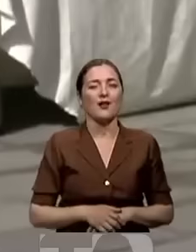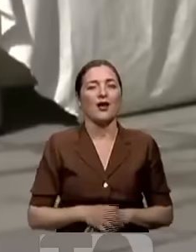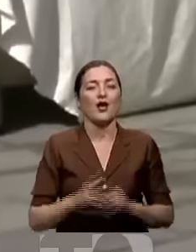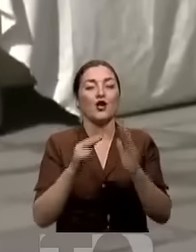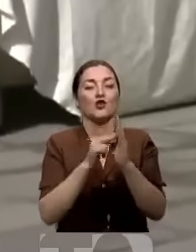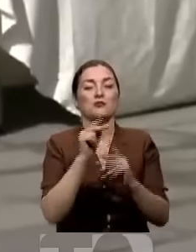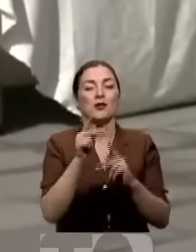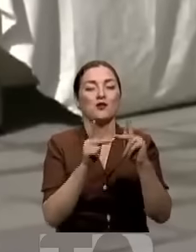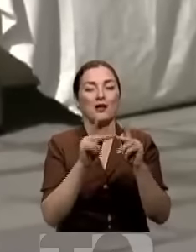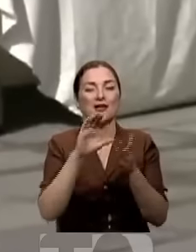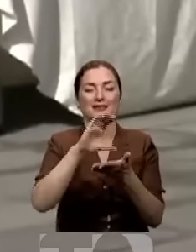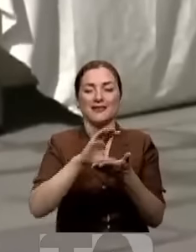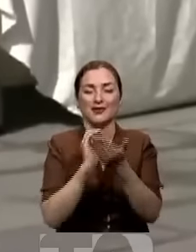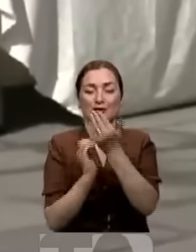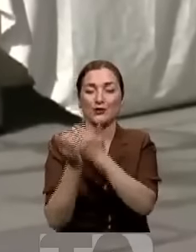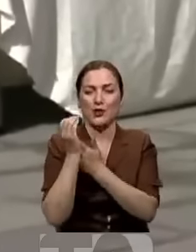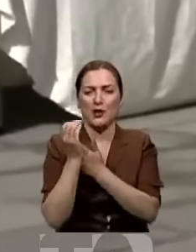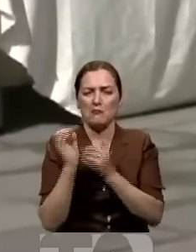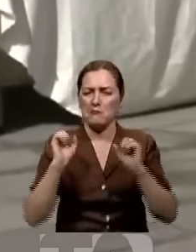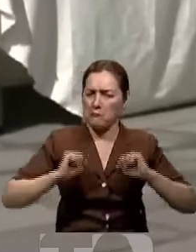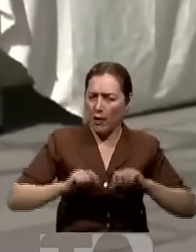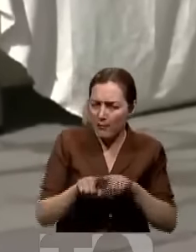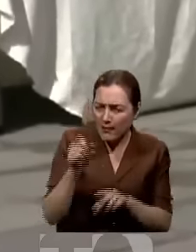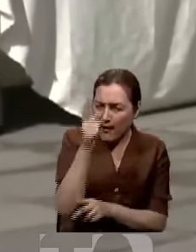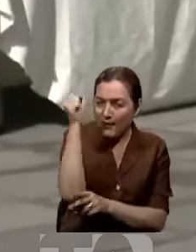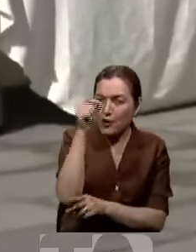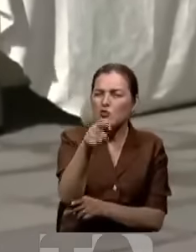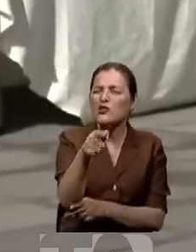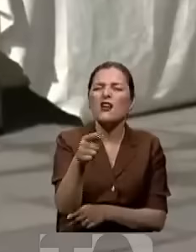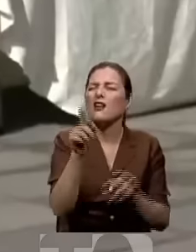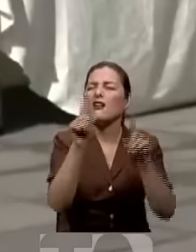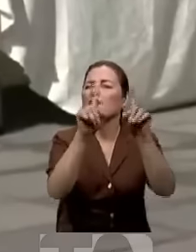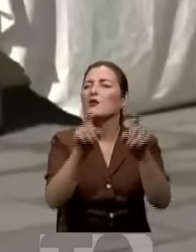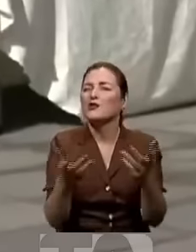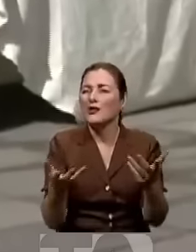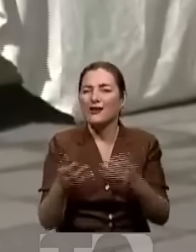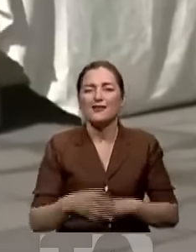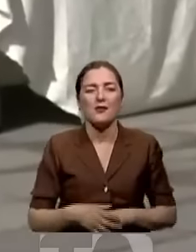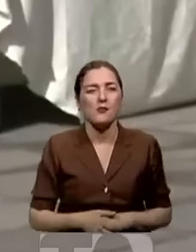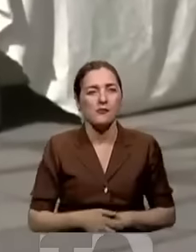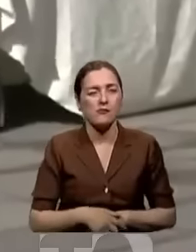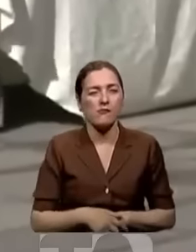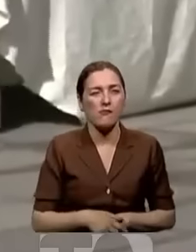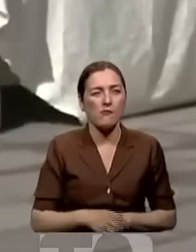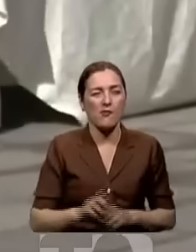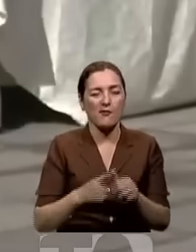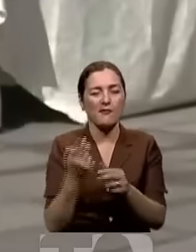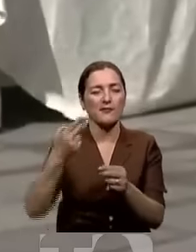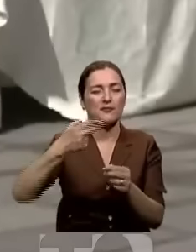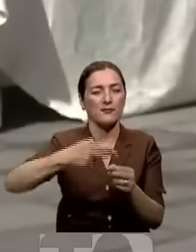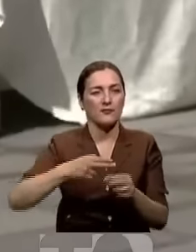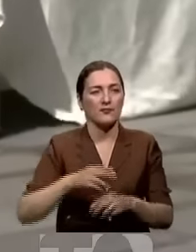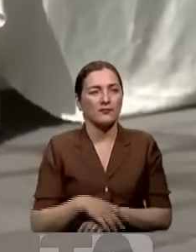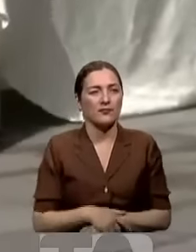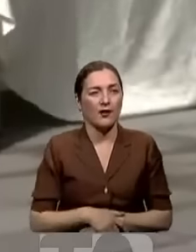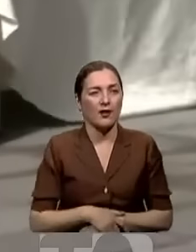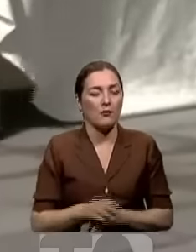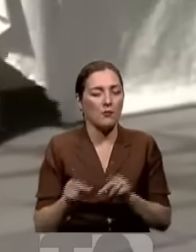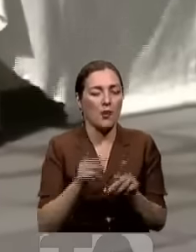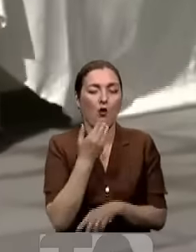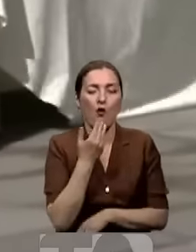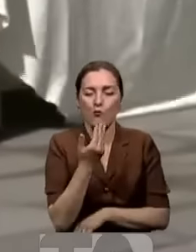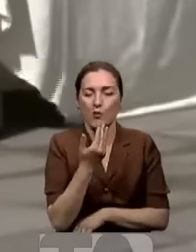el Centro Histórico de Quito. ¿Lo lograrán? ¿Ustedes qué dicen en casa? Bueno, vamos a conocer por el momento a nuestro primer participante. Vamos a ver cómo se ha preparado y